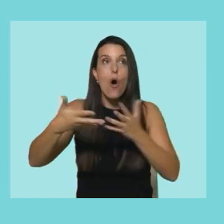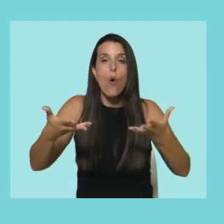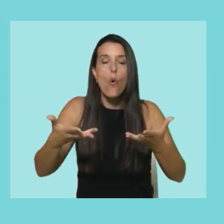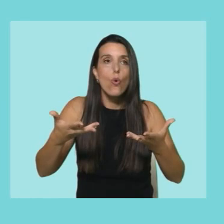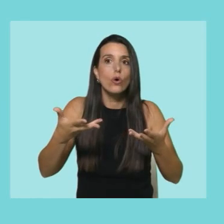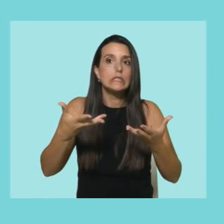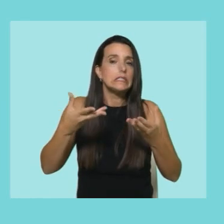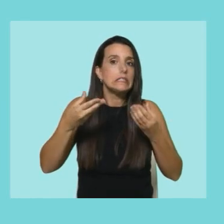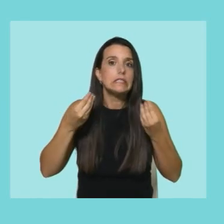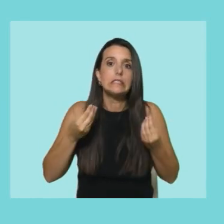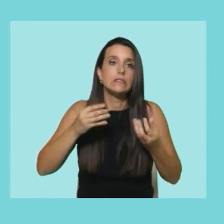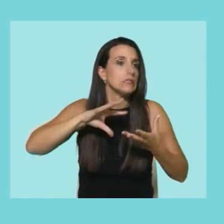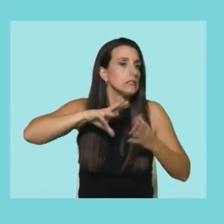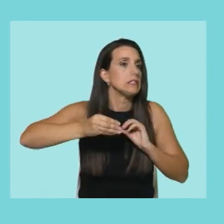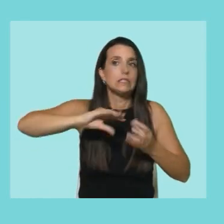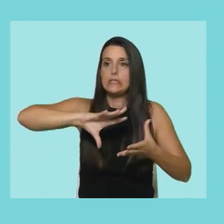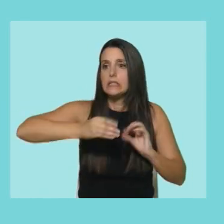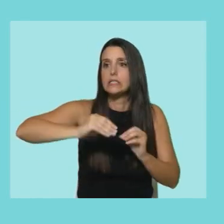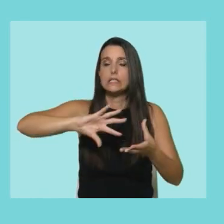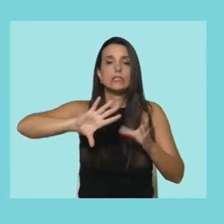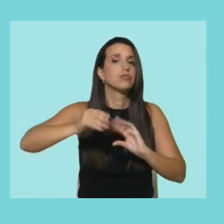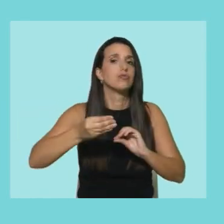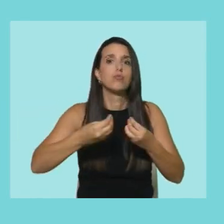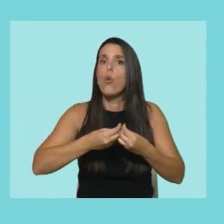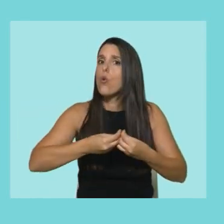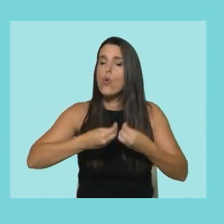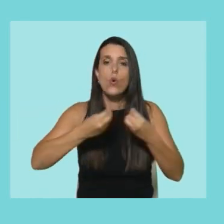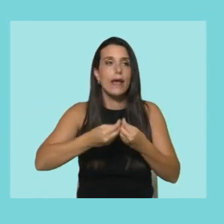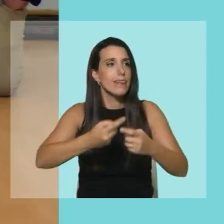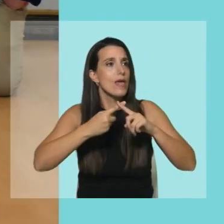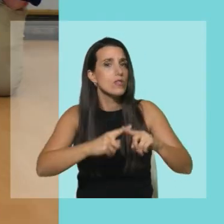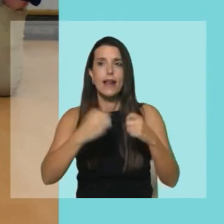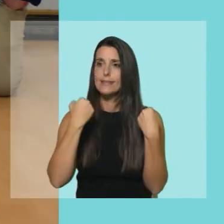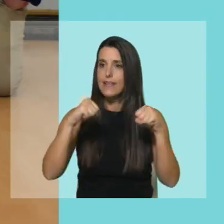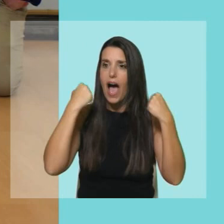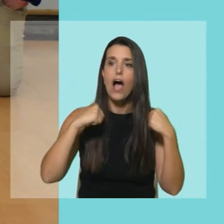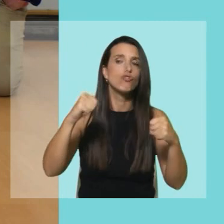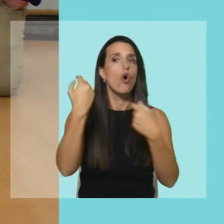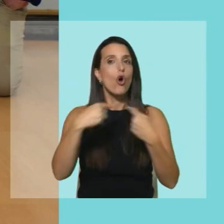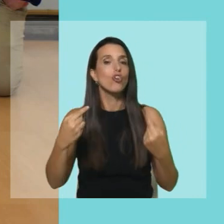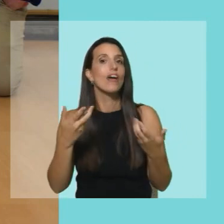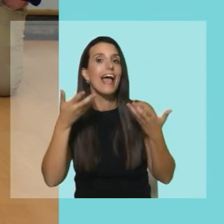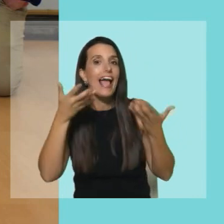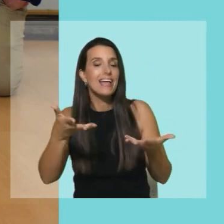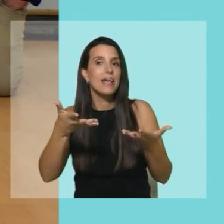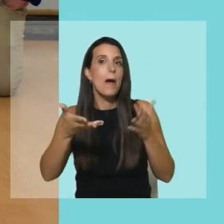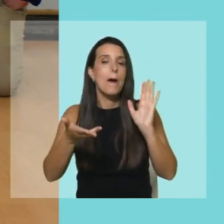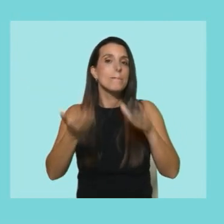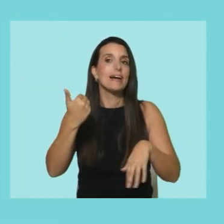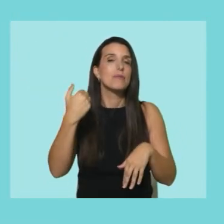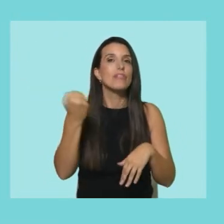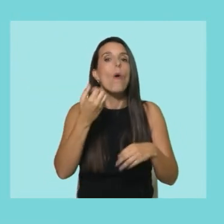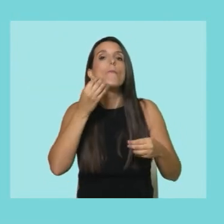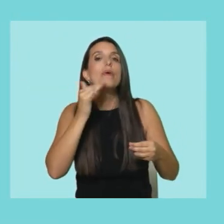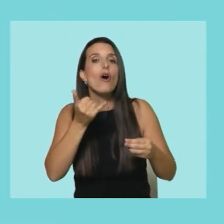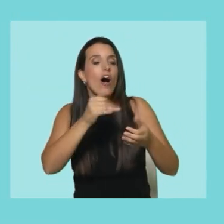por una constante adaptación Claro. y constante discusión en los ensayos y, Sí. bueno, esta seña es la mejor para esta